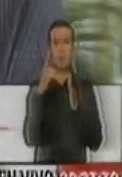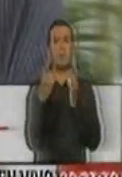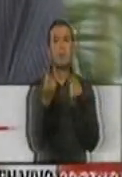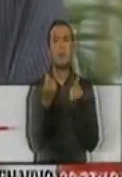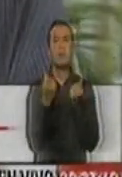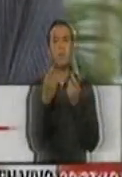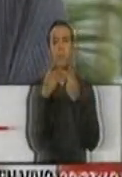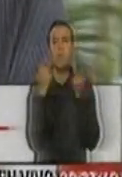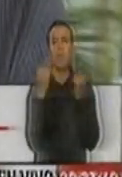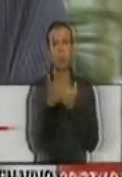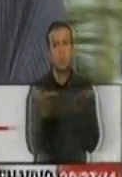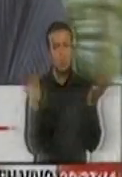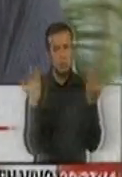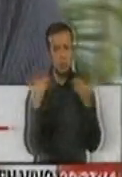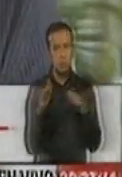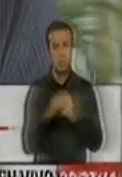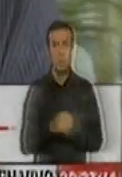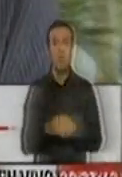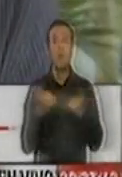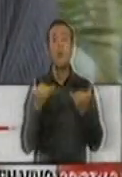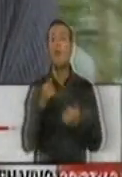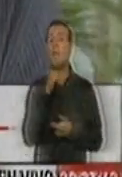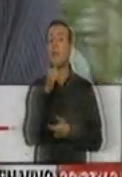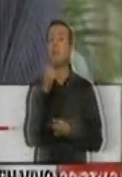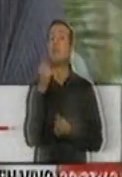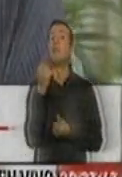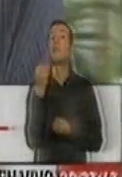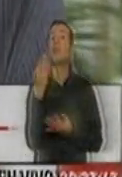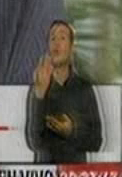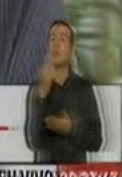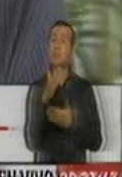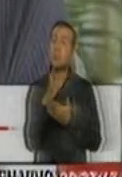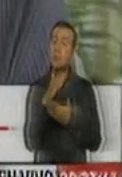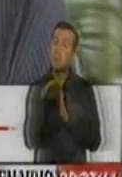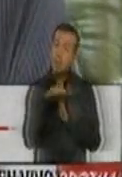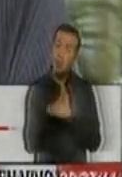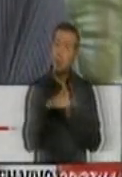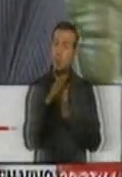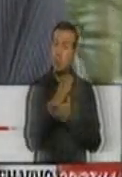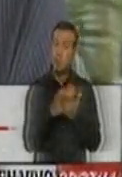públicas. Ahora el déficit fiscal es menos de la mitad.